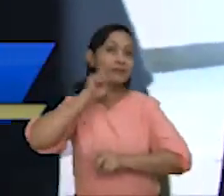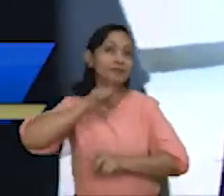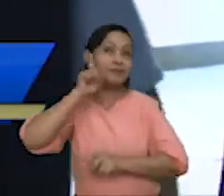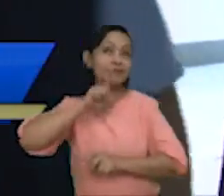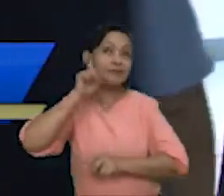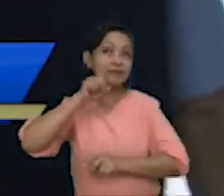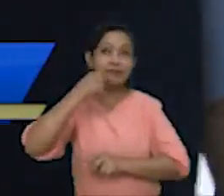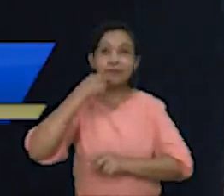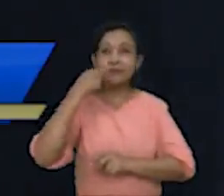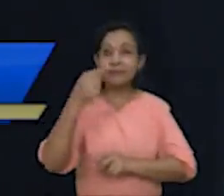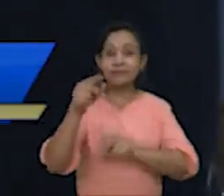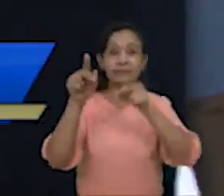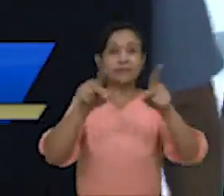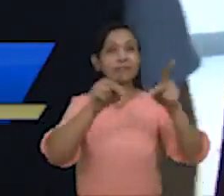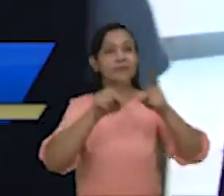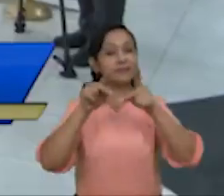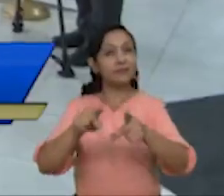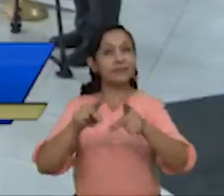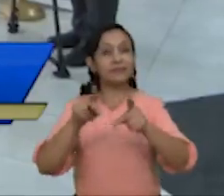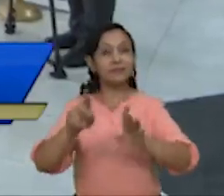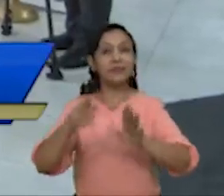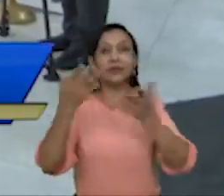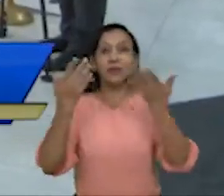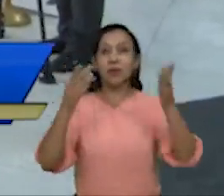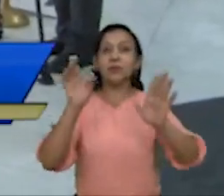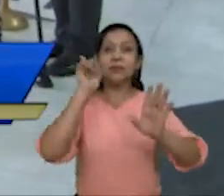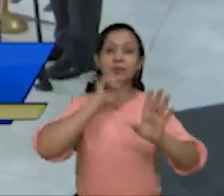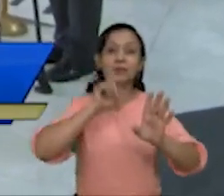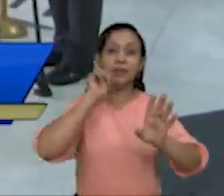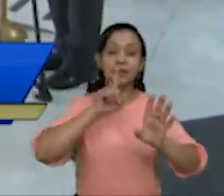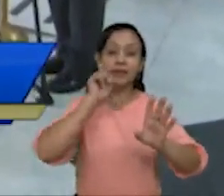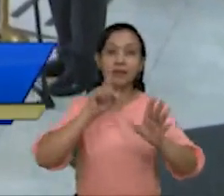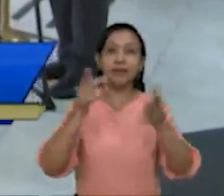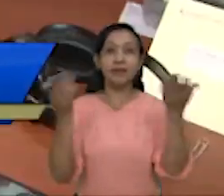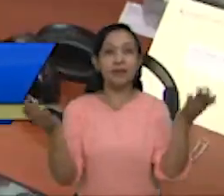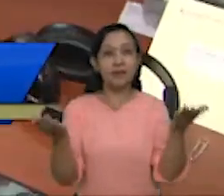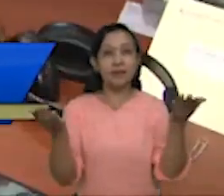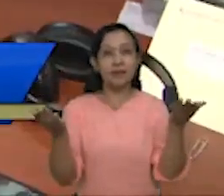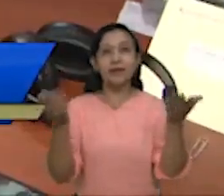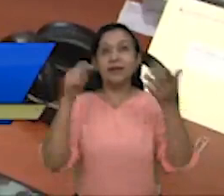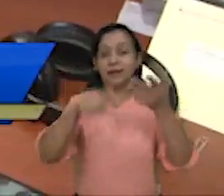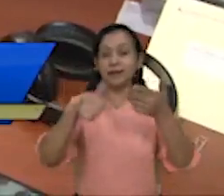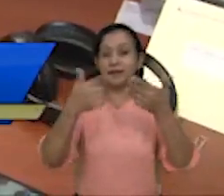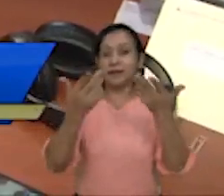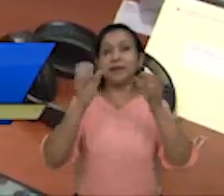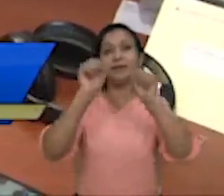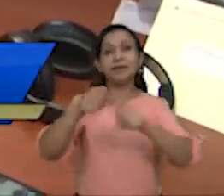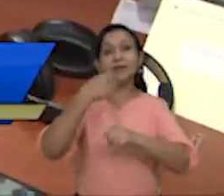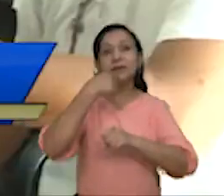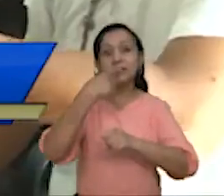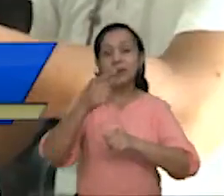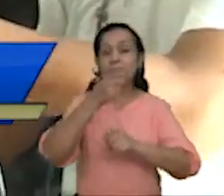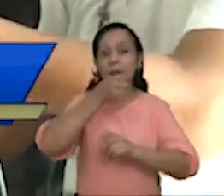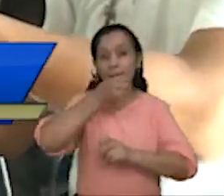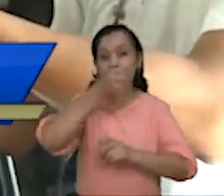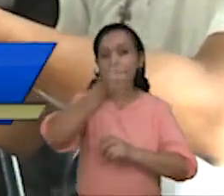para especular, para llevar falsos positivos. Y entonces aquí en Nicaragua, en esta etapa, se ha demostrado que hay